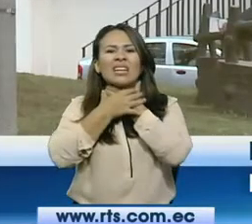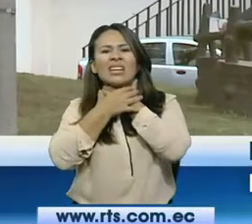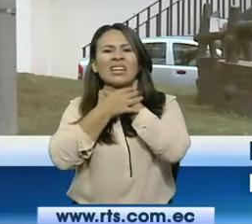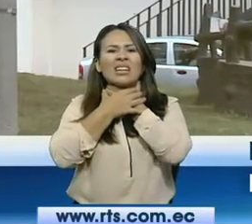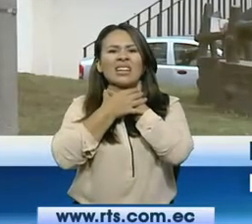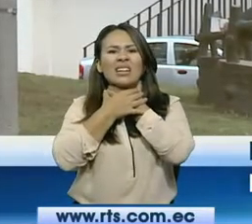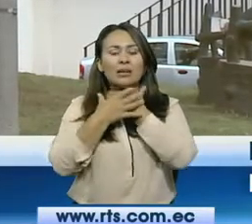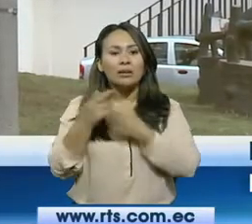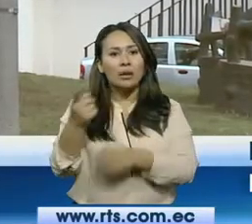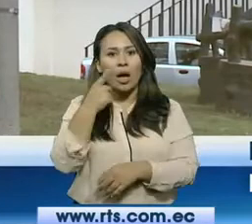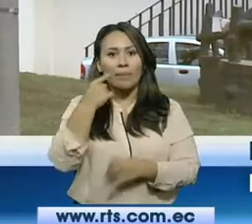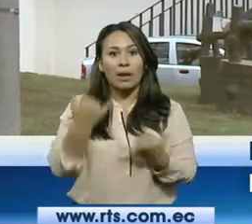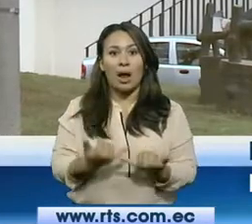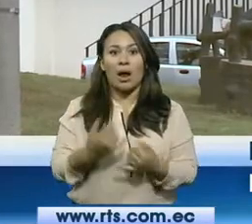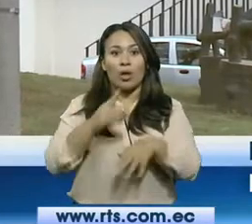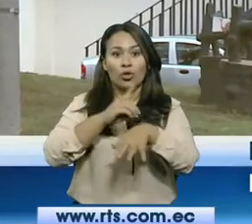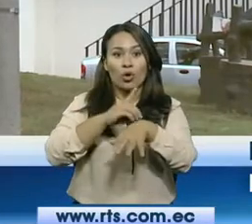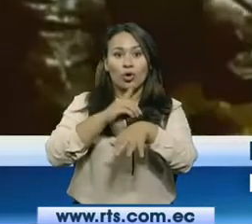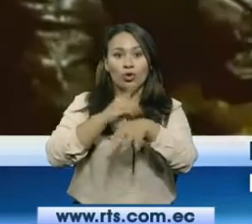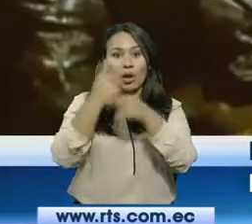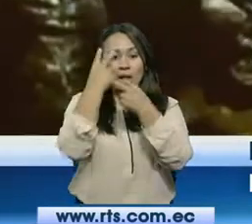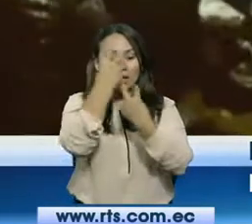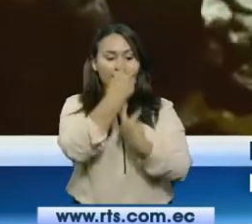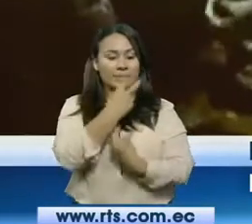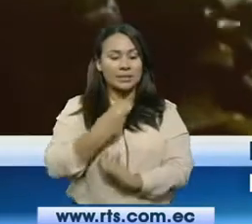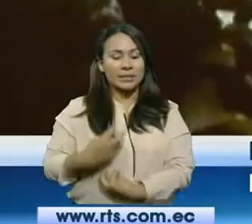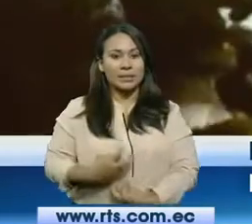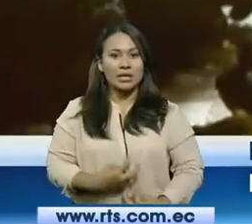autopsia el que revele las circunstancias, cómo se